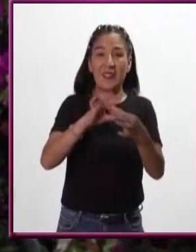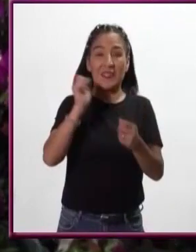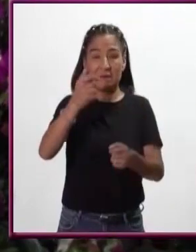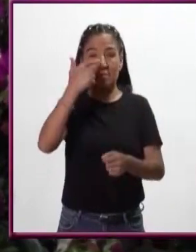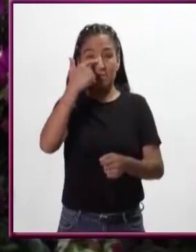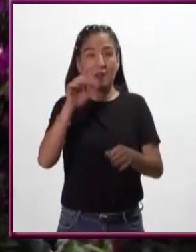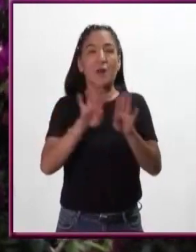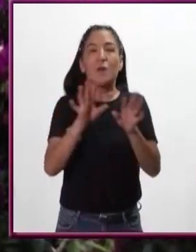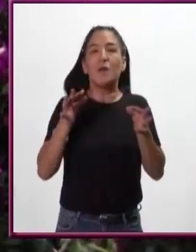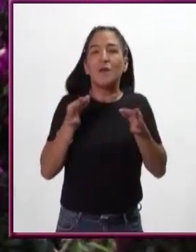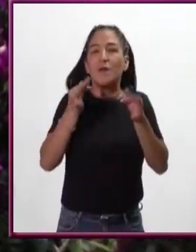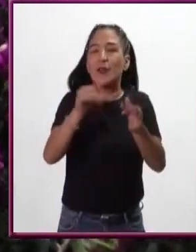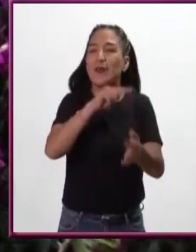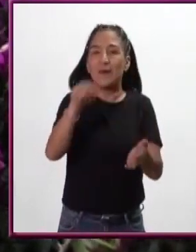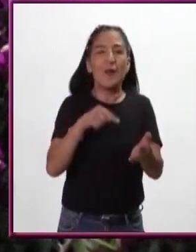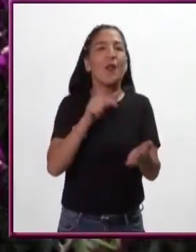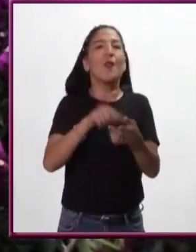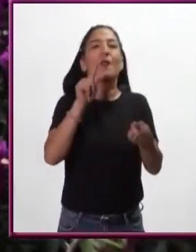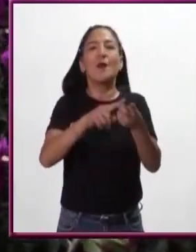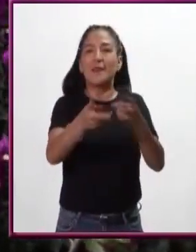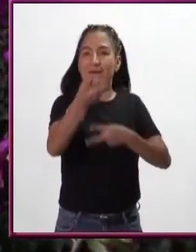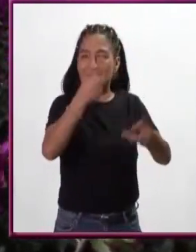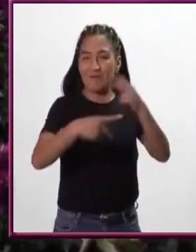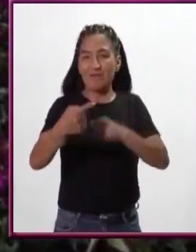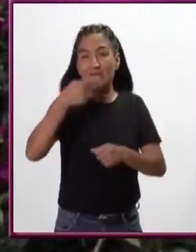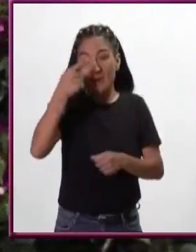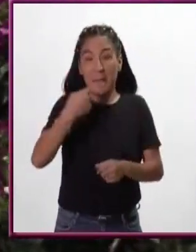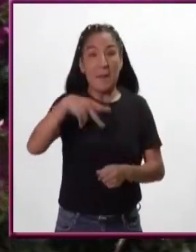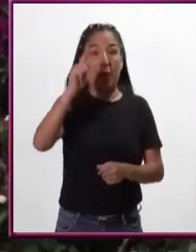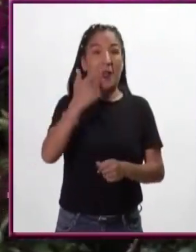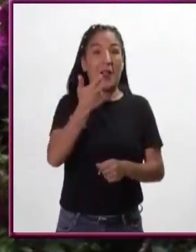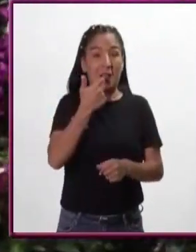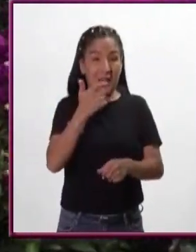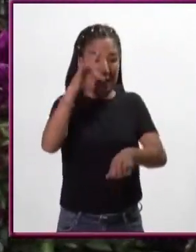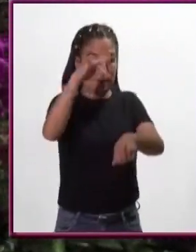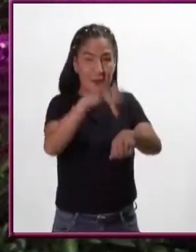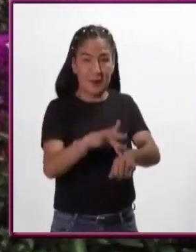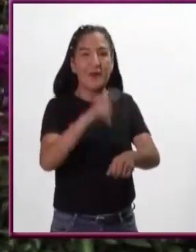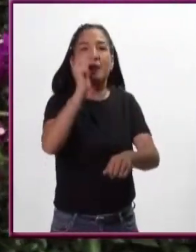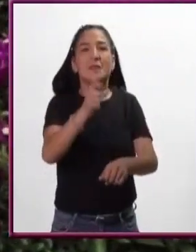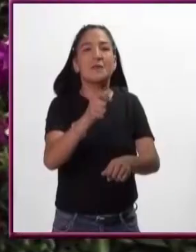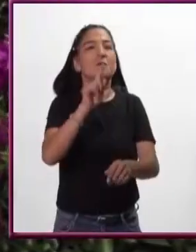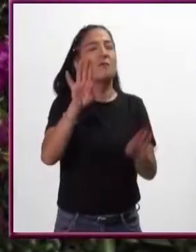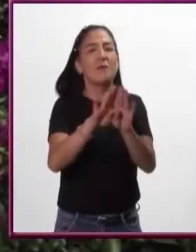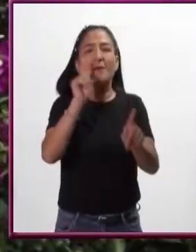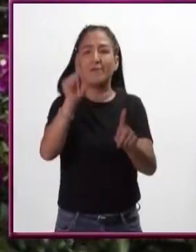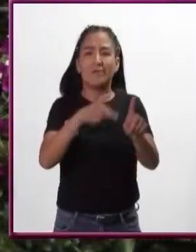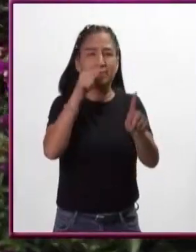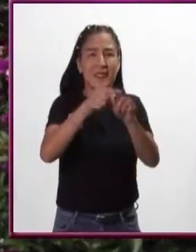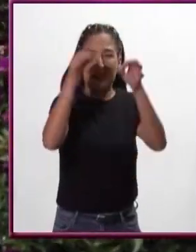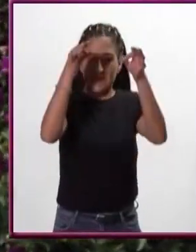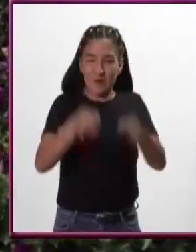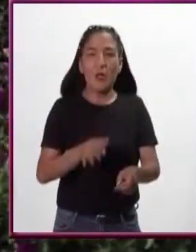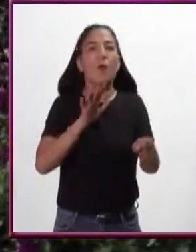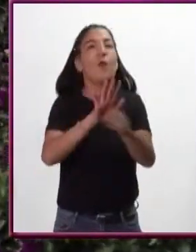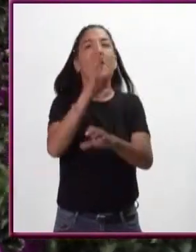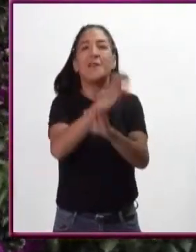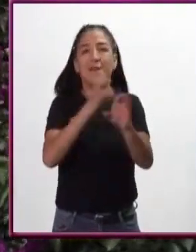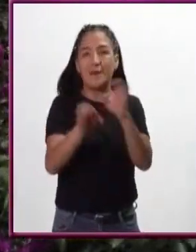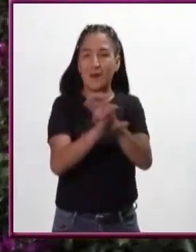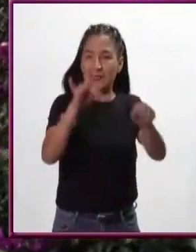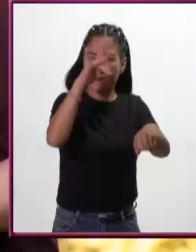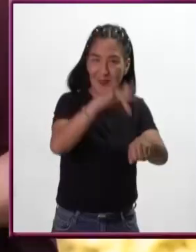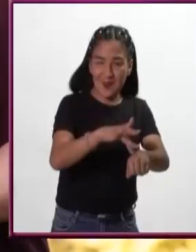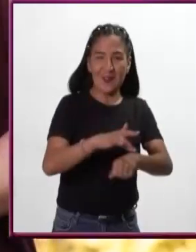menos certeza el lugar de donde procede un olor, pero el gusto y el tacto solo tienen la exacta noción del objeto que